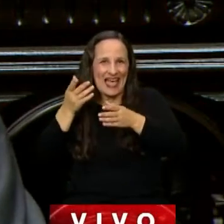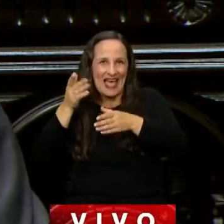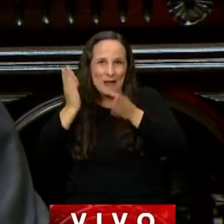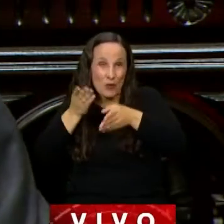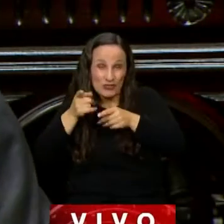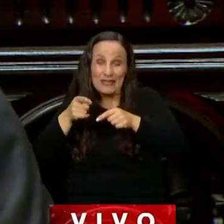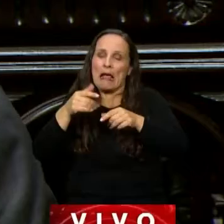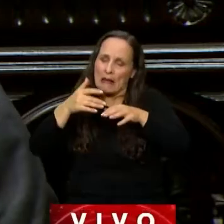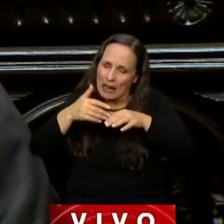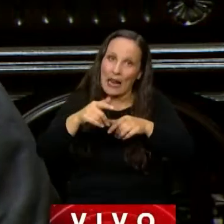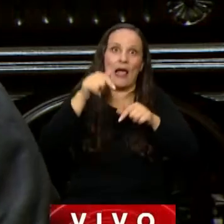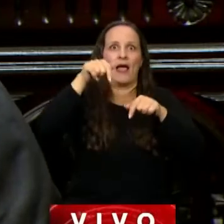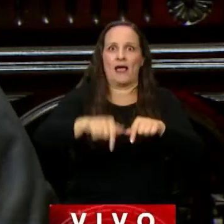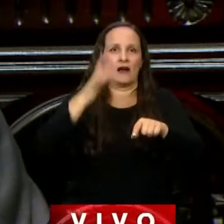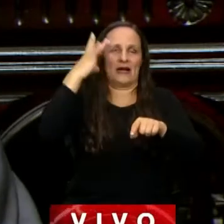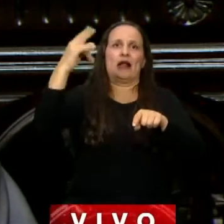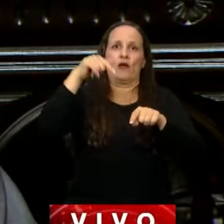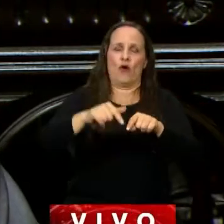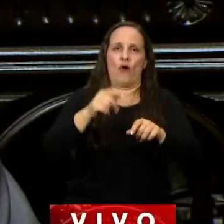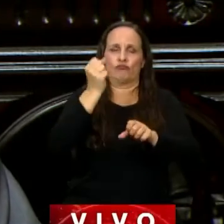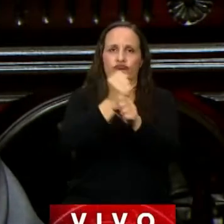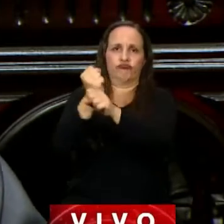más alto de trabajadores registrados.